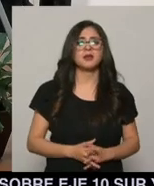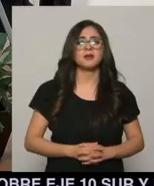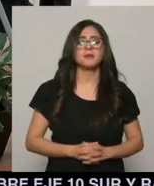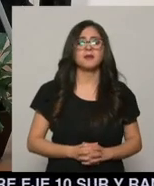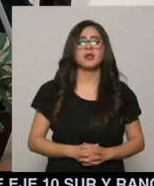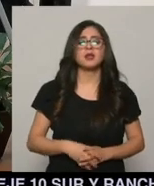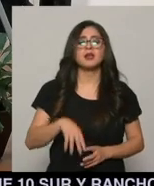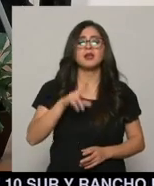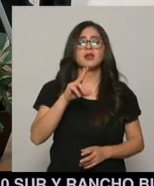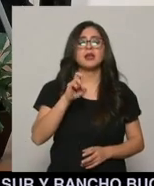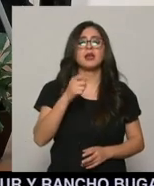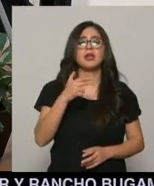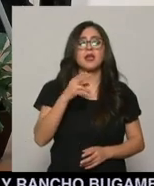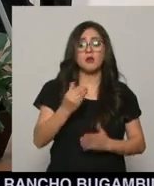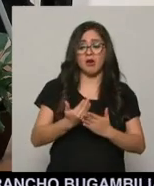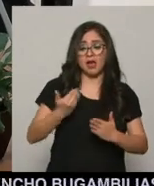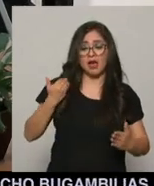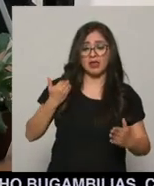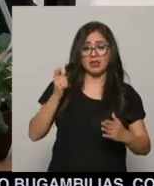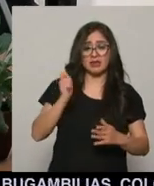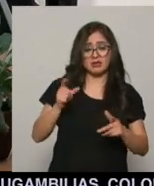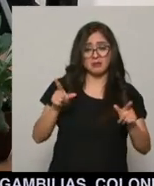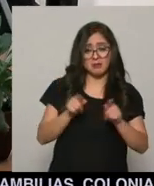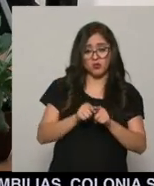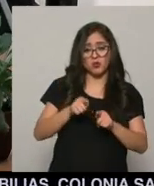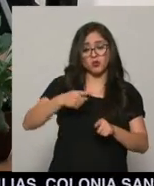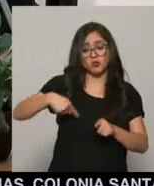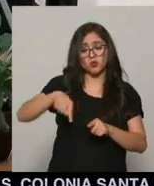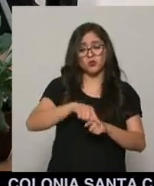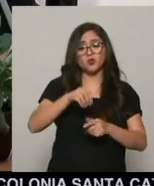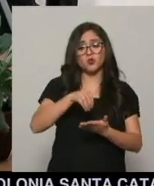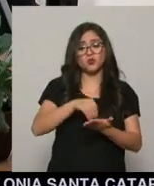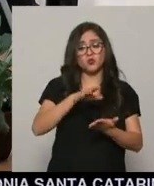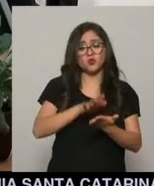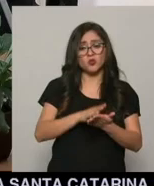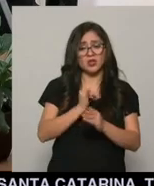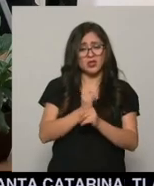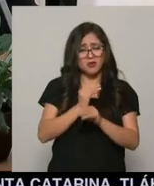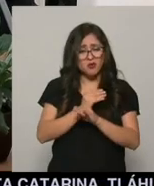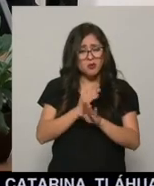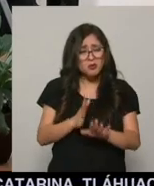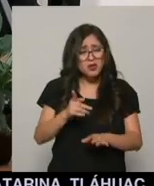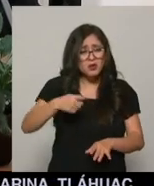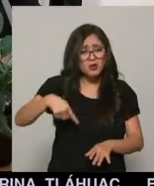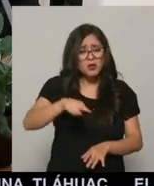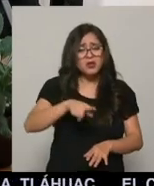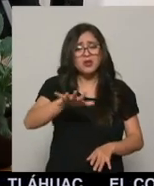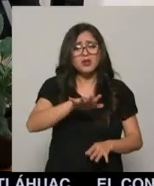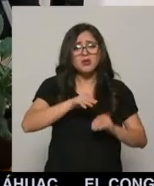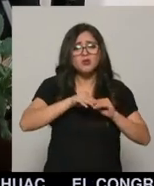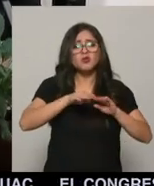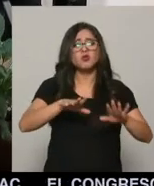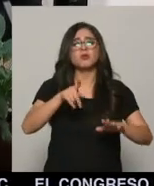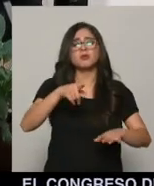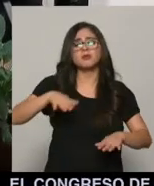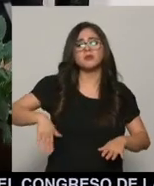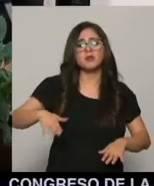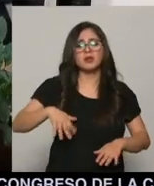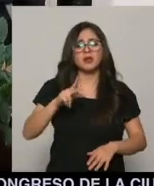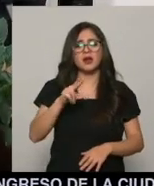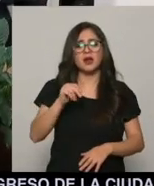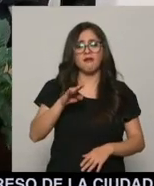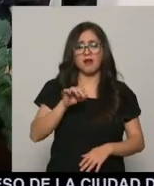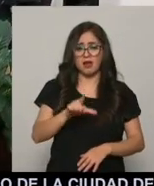la pausa, ¿van a revisar ustedes ahora, conforme la glosa del informe, esta información que está mencionando Rafael